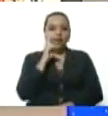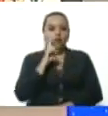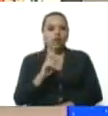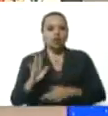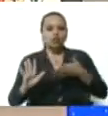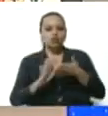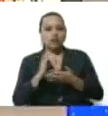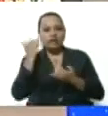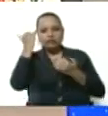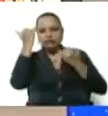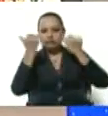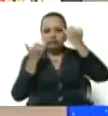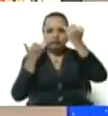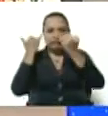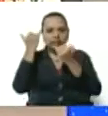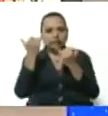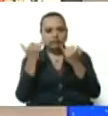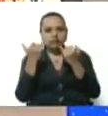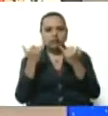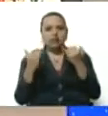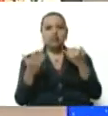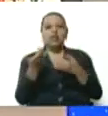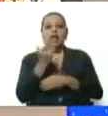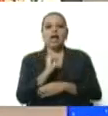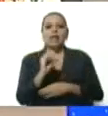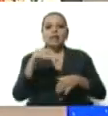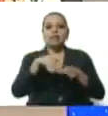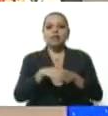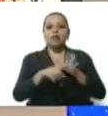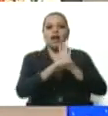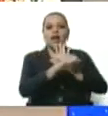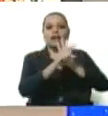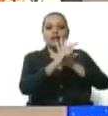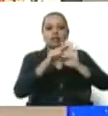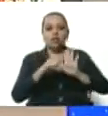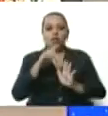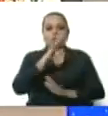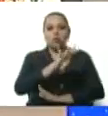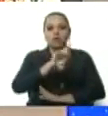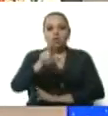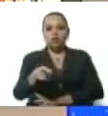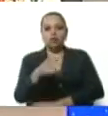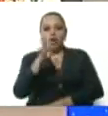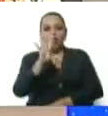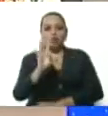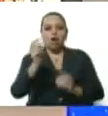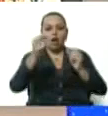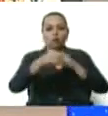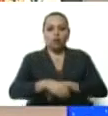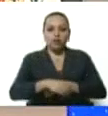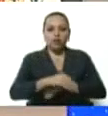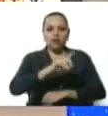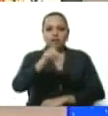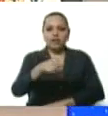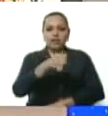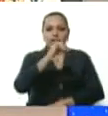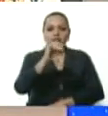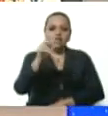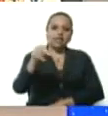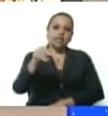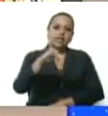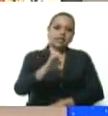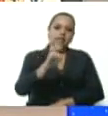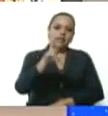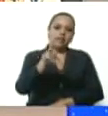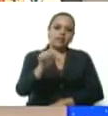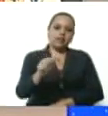interpretación exacta de lo que contempla el artículo 4.2 del Acuerdo de Ginebra de 1966, donde